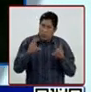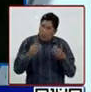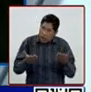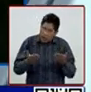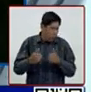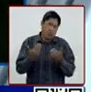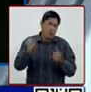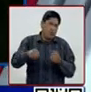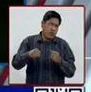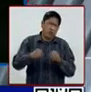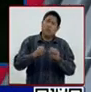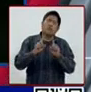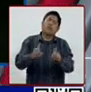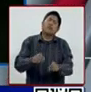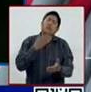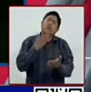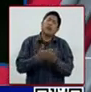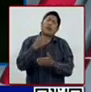Cristian Buenas noches